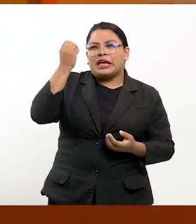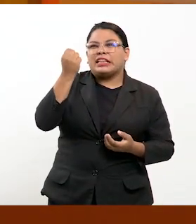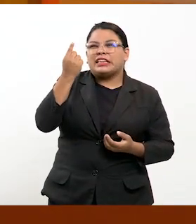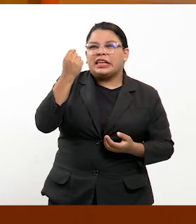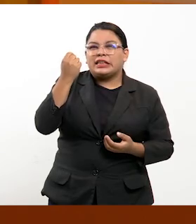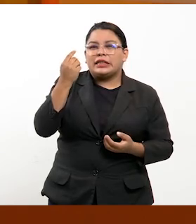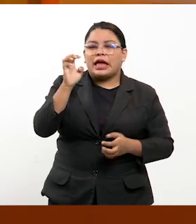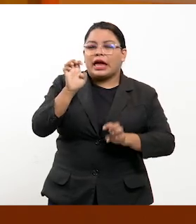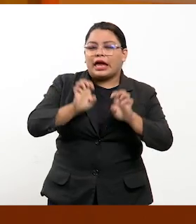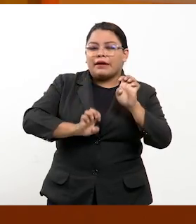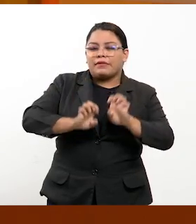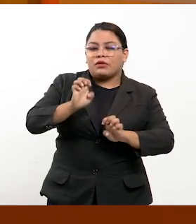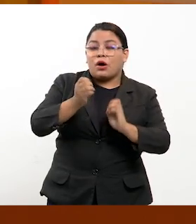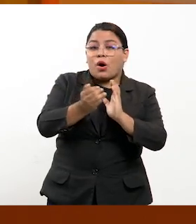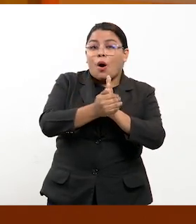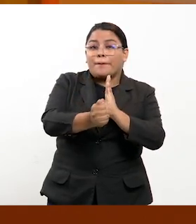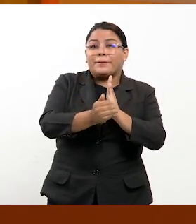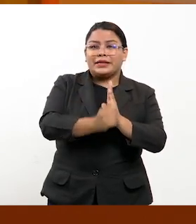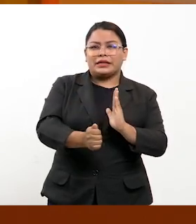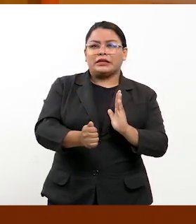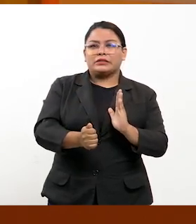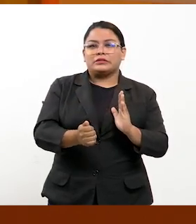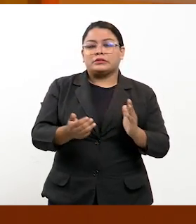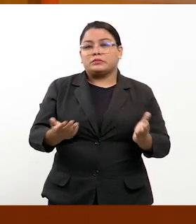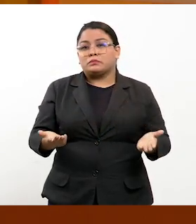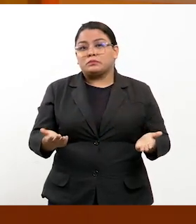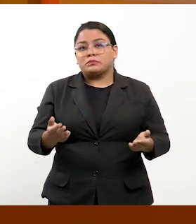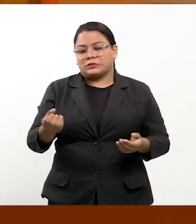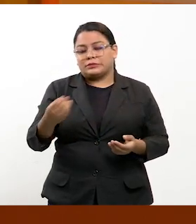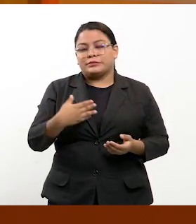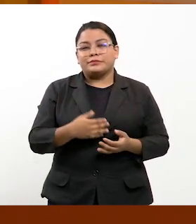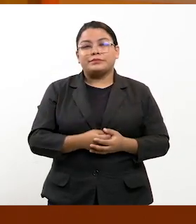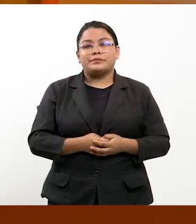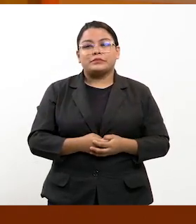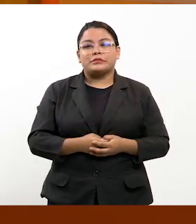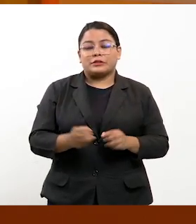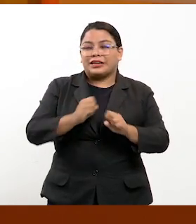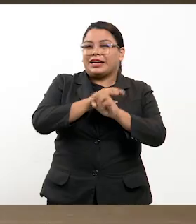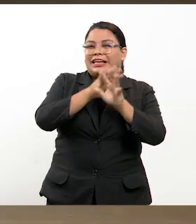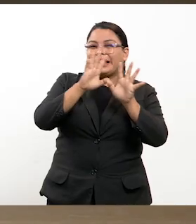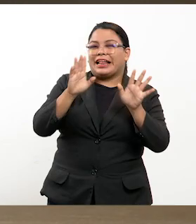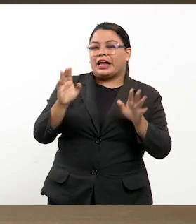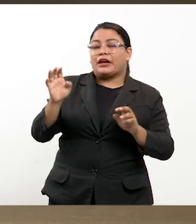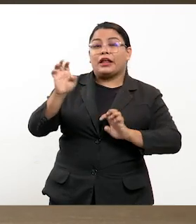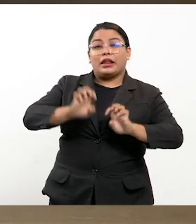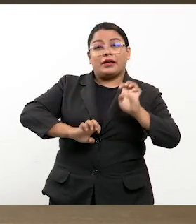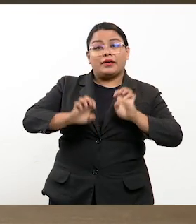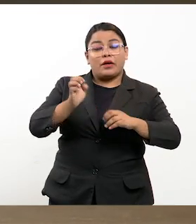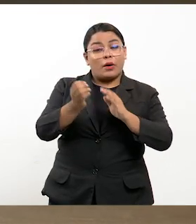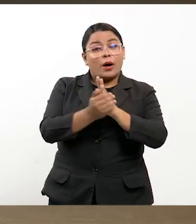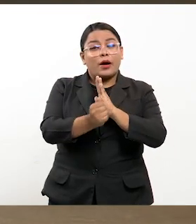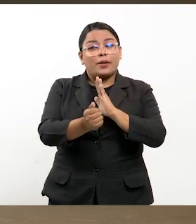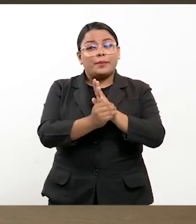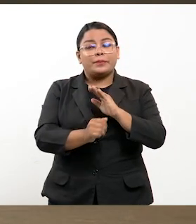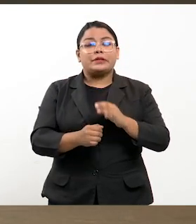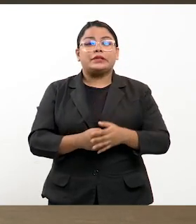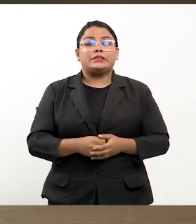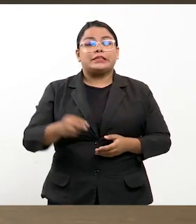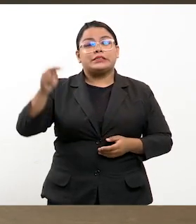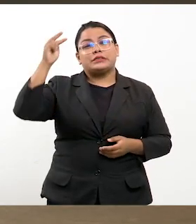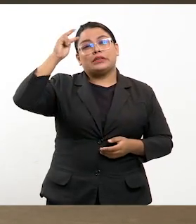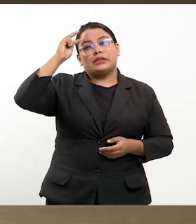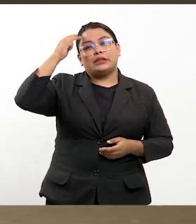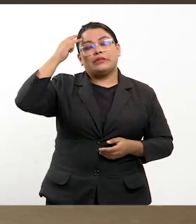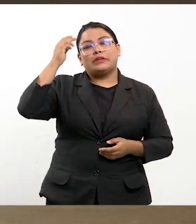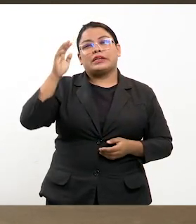usted por evaluación por competencias? ¿Podría explicárnoslo? Por supuesto, la evaluación por competencias quiere